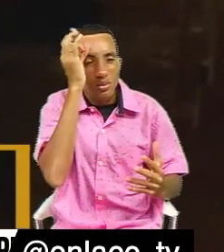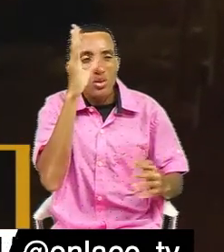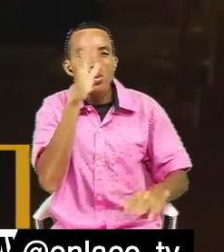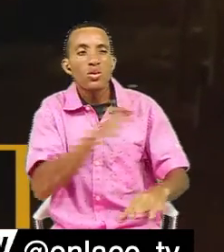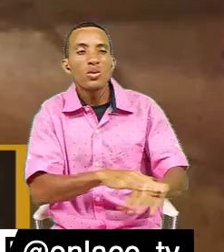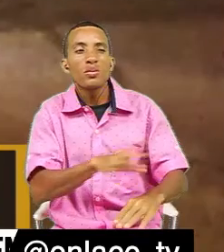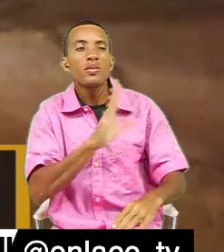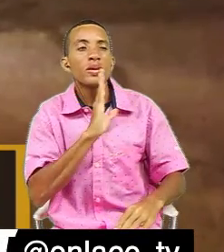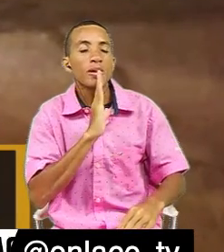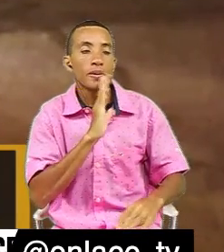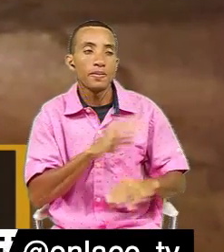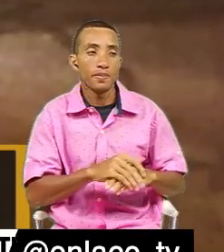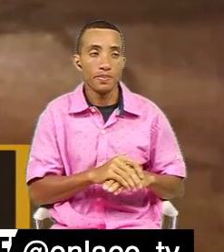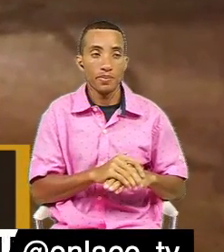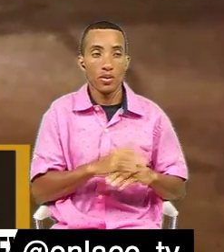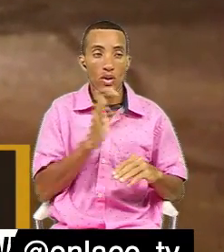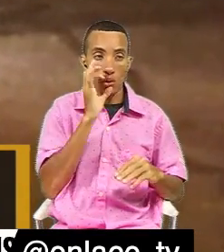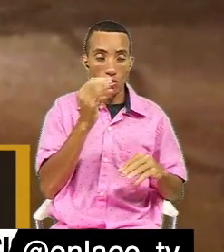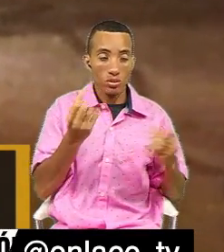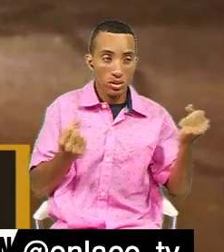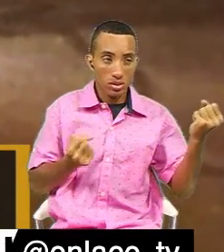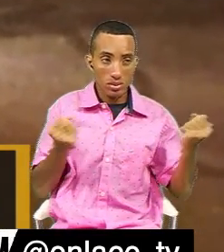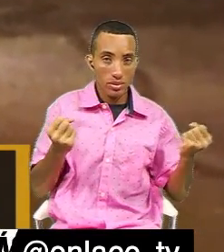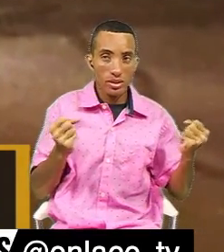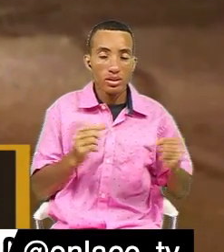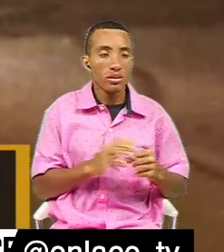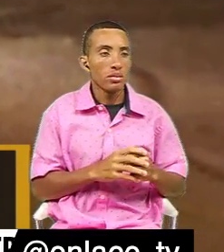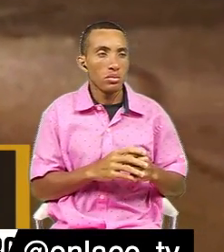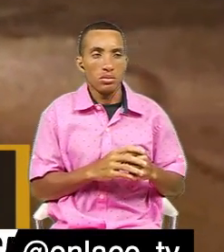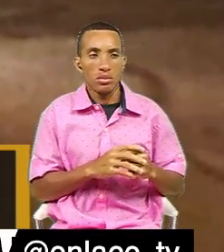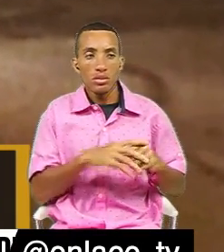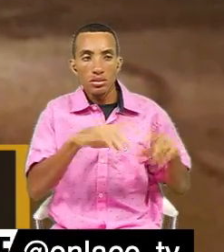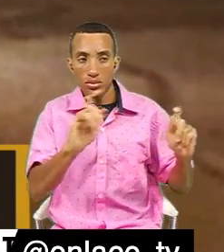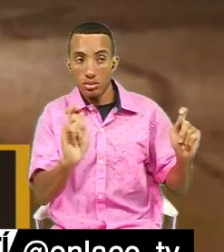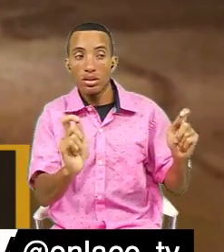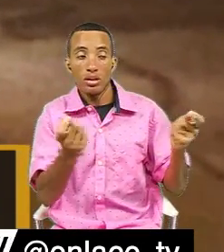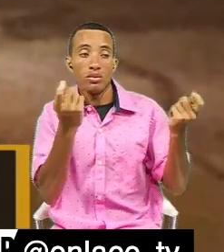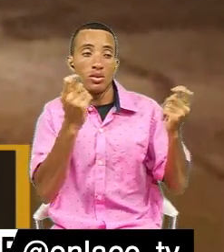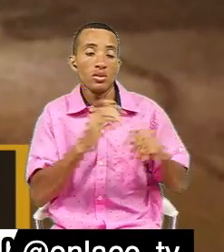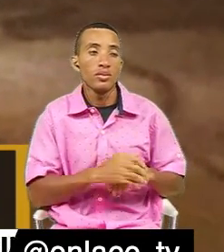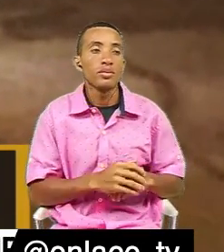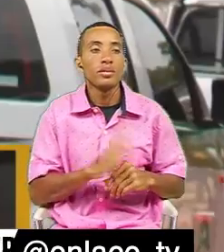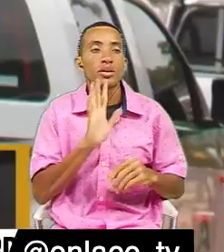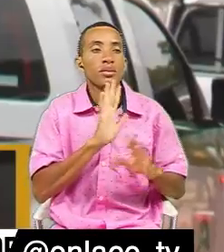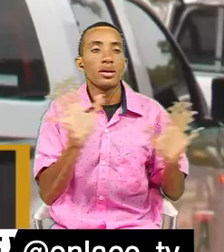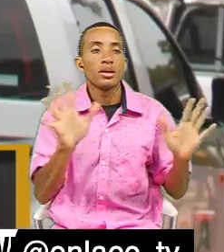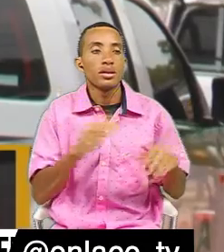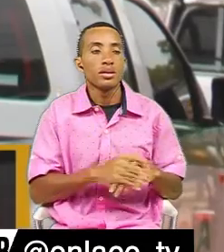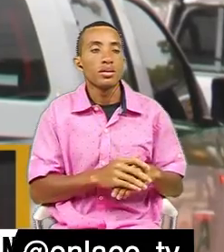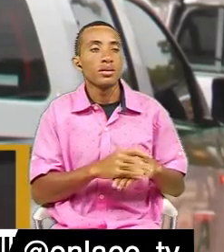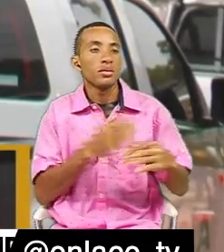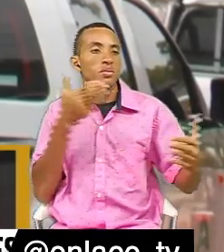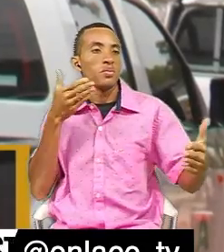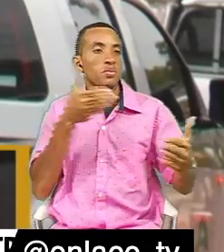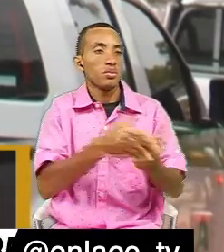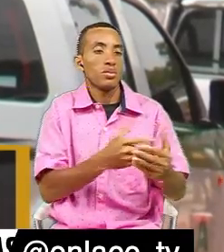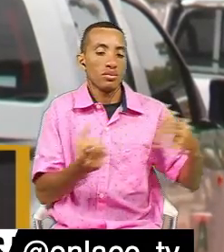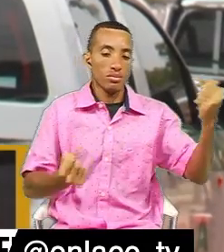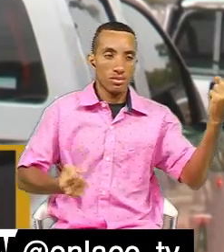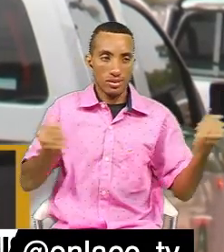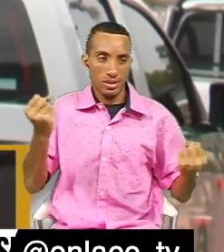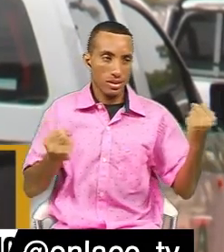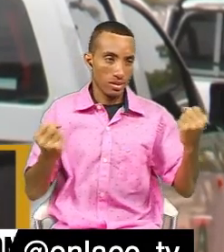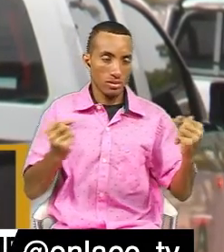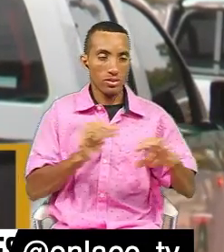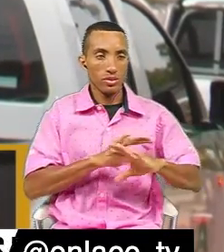hecho. De conductor, pues el hombre está ileso, no le pasó absolutamente nada, solamente la afectación fue hacia el vehículo. Esta persona,